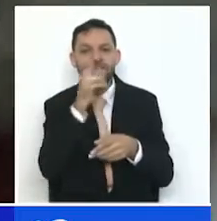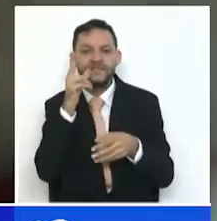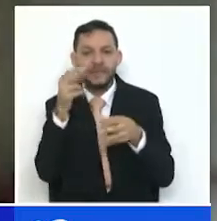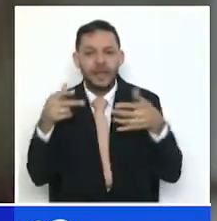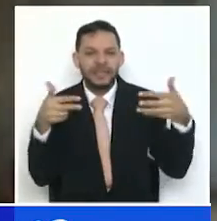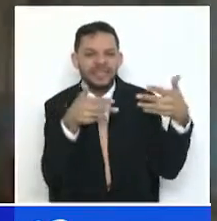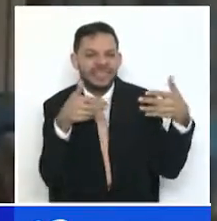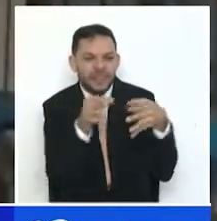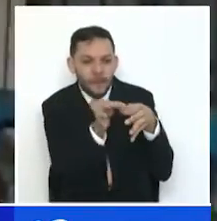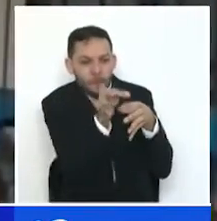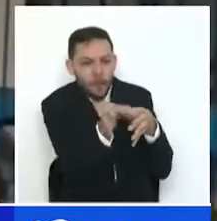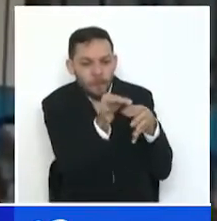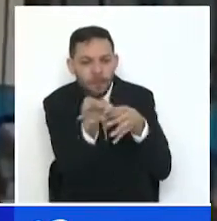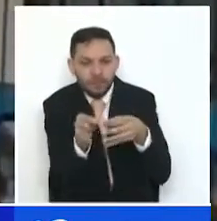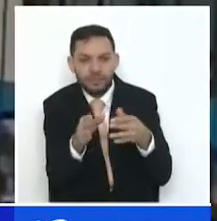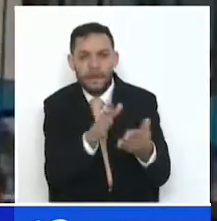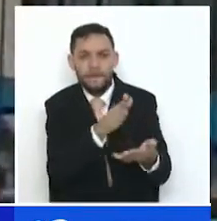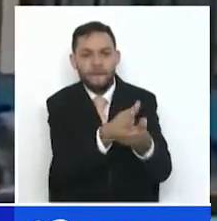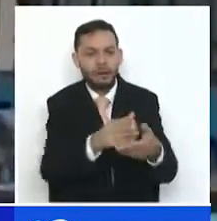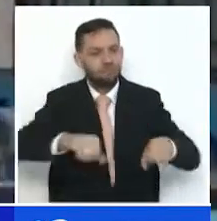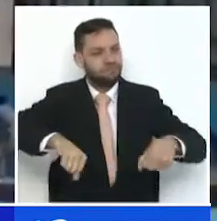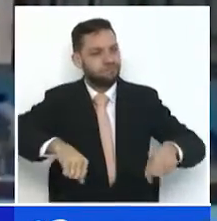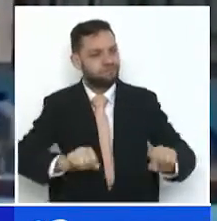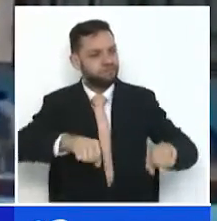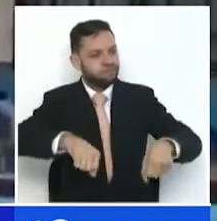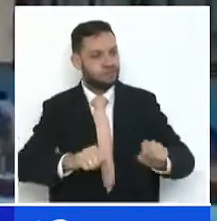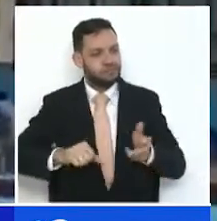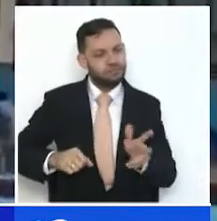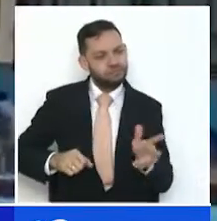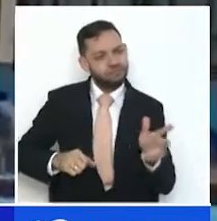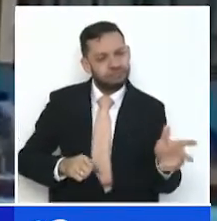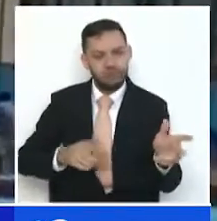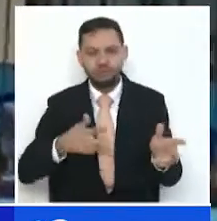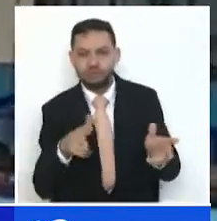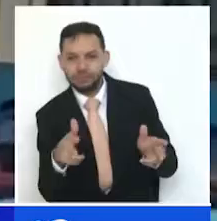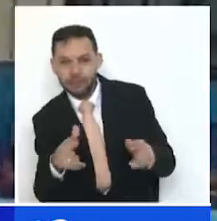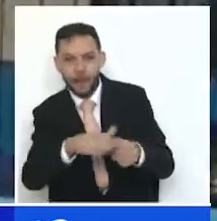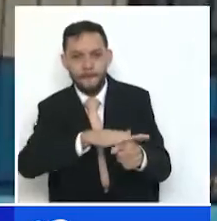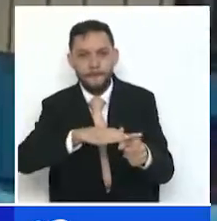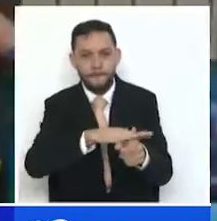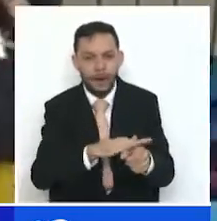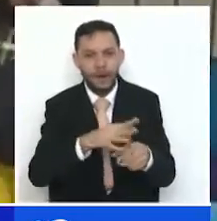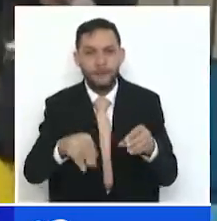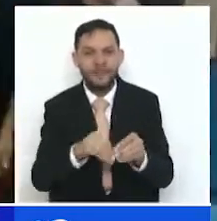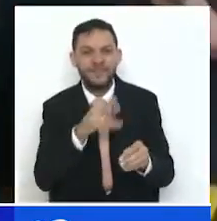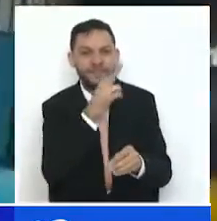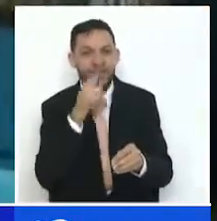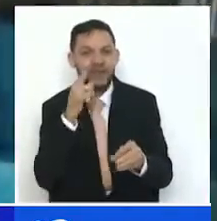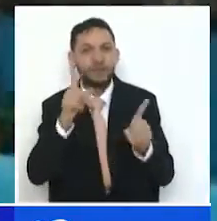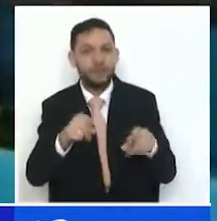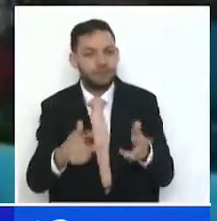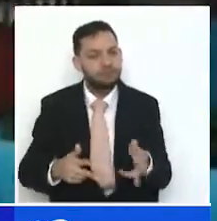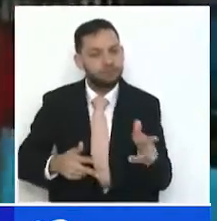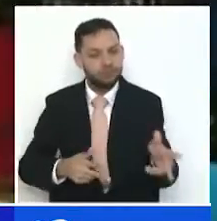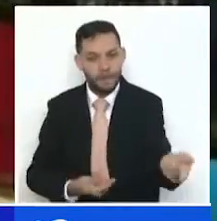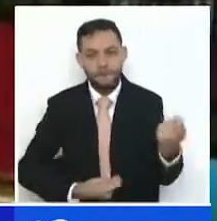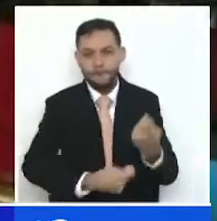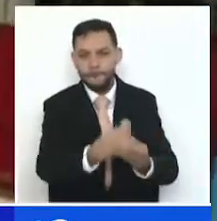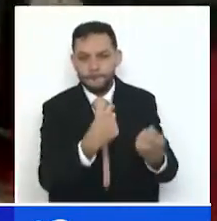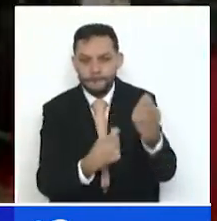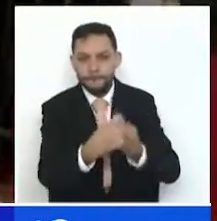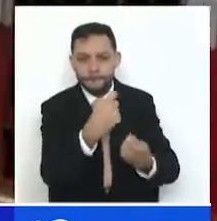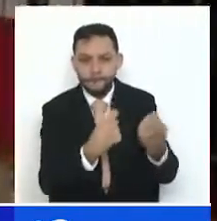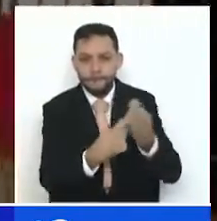distribuían estupefacientes a domicilio y dominaban el mercado en los barrios de La Hermosa, La Eugenia y el Puente de la 31. En total fueron